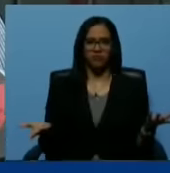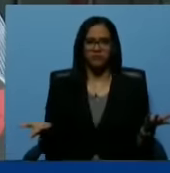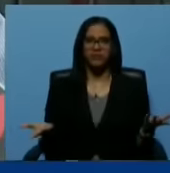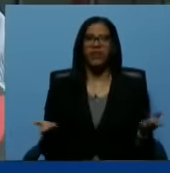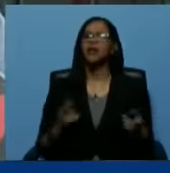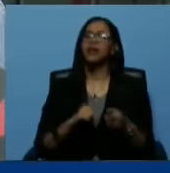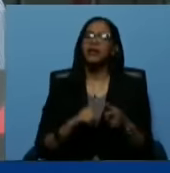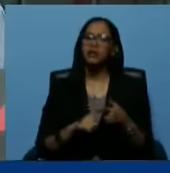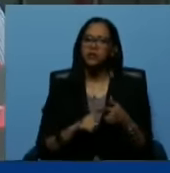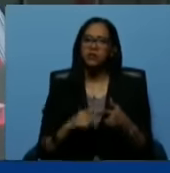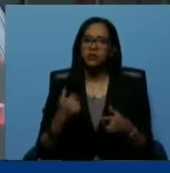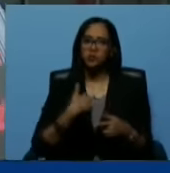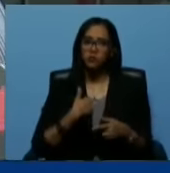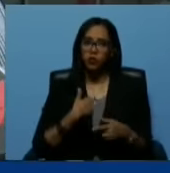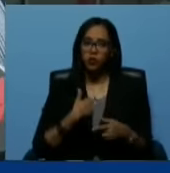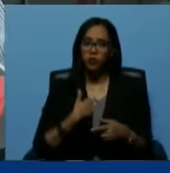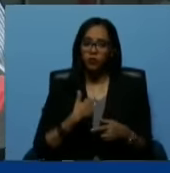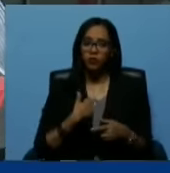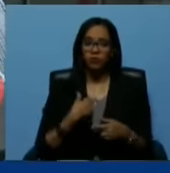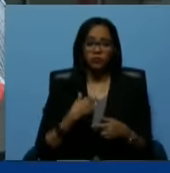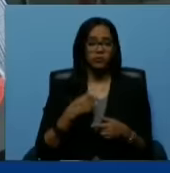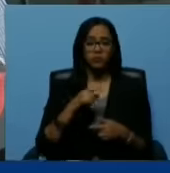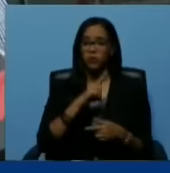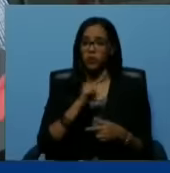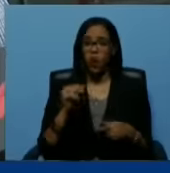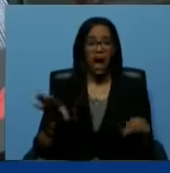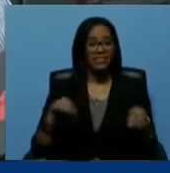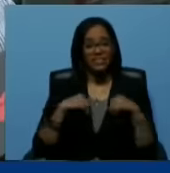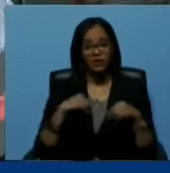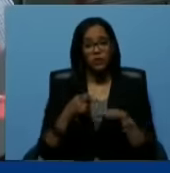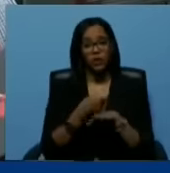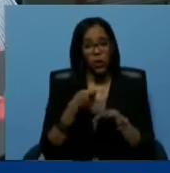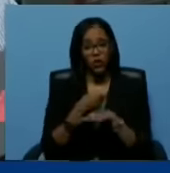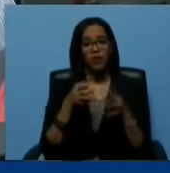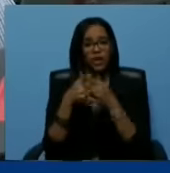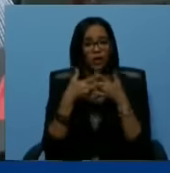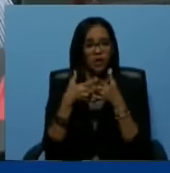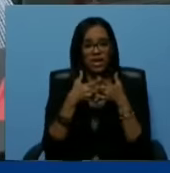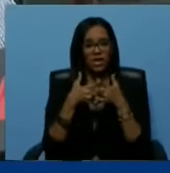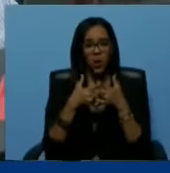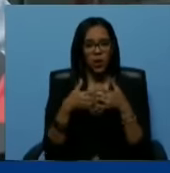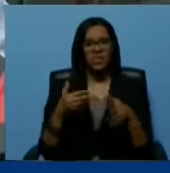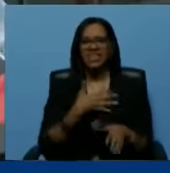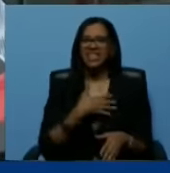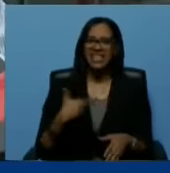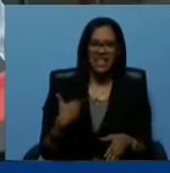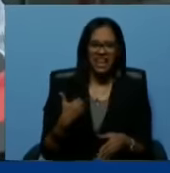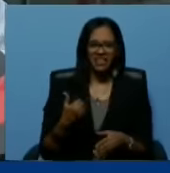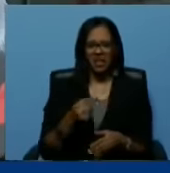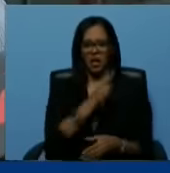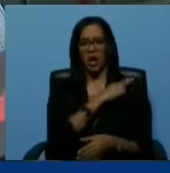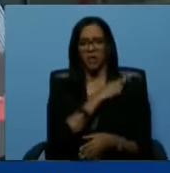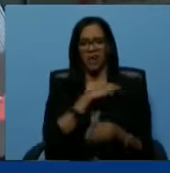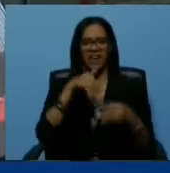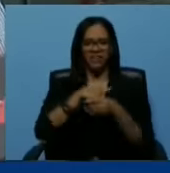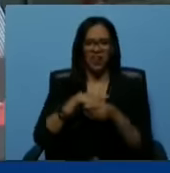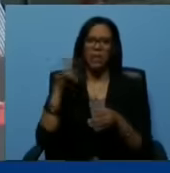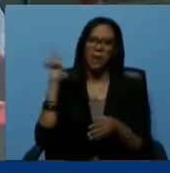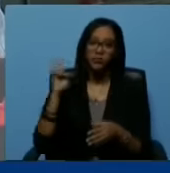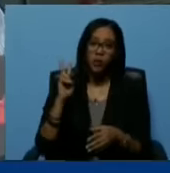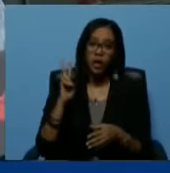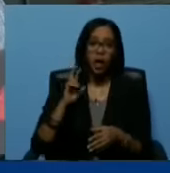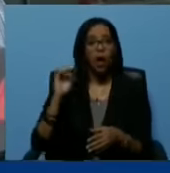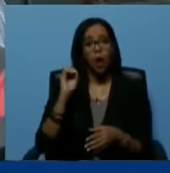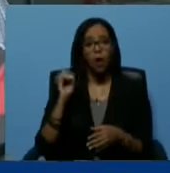rechazo plena y absolutamente que el gobierno de Estados Unidos pretenda convertirse en la autoridad electoral de Venezuela o